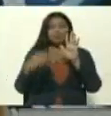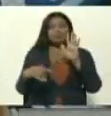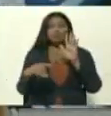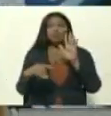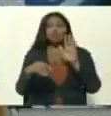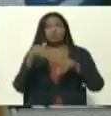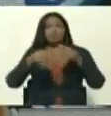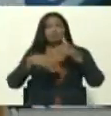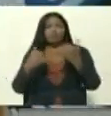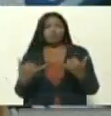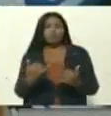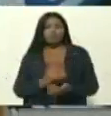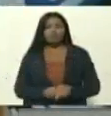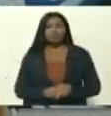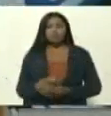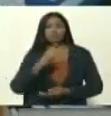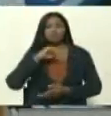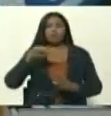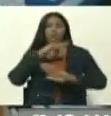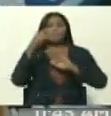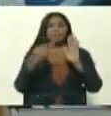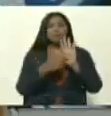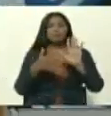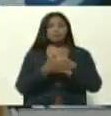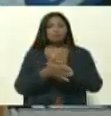procesal penal, para un total de